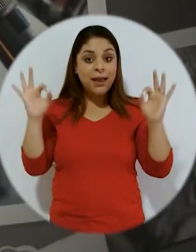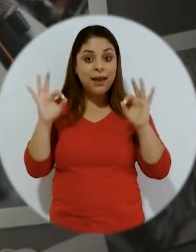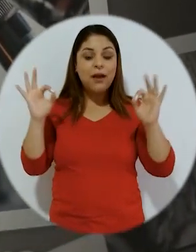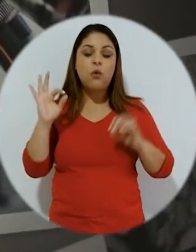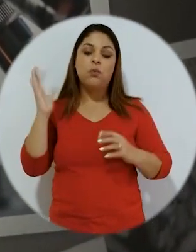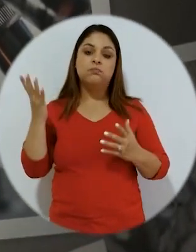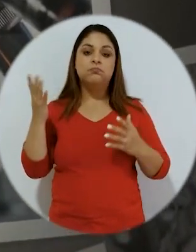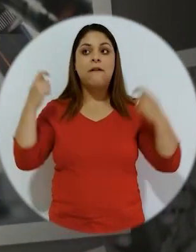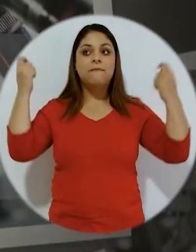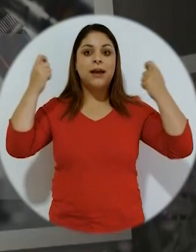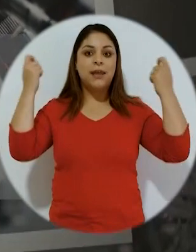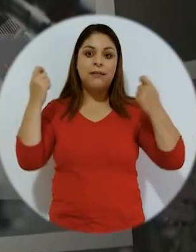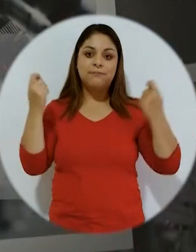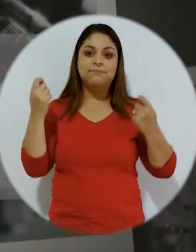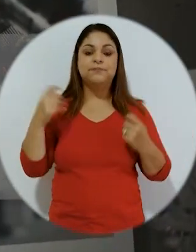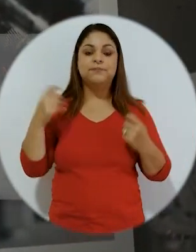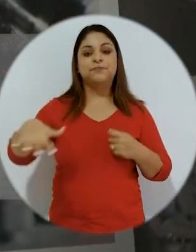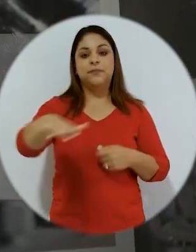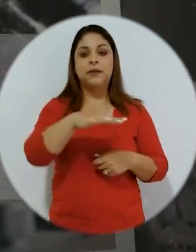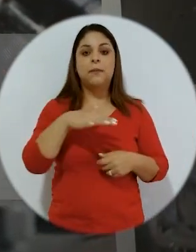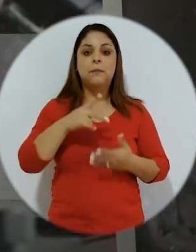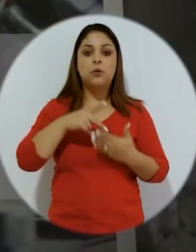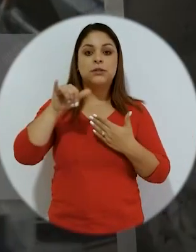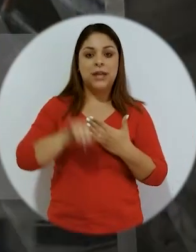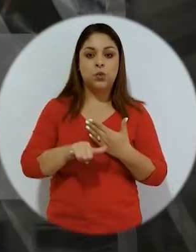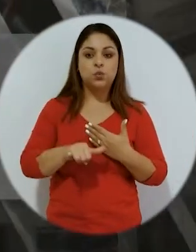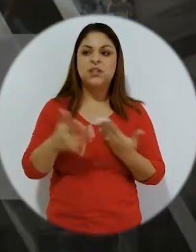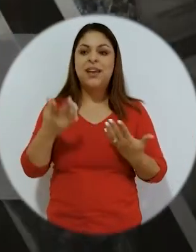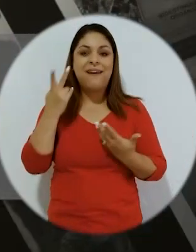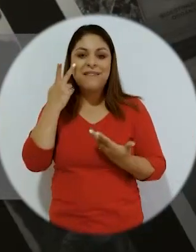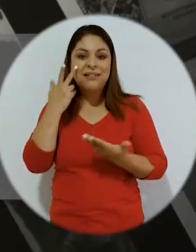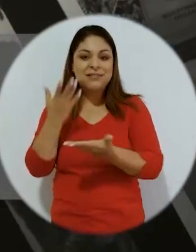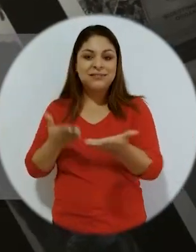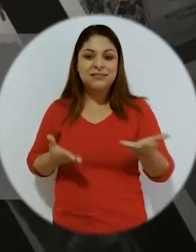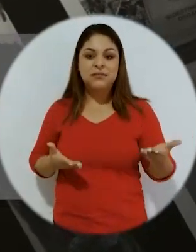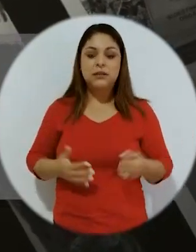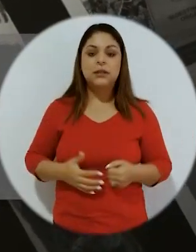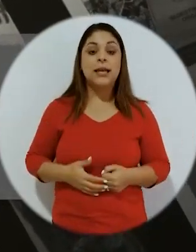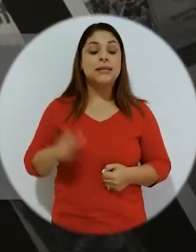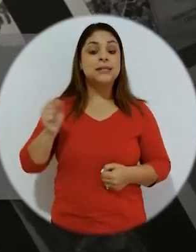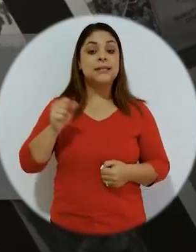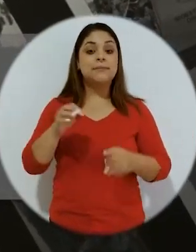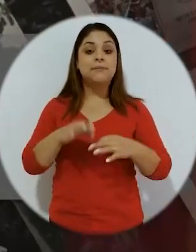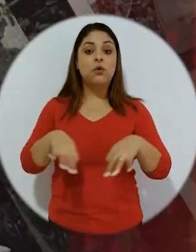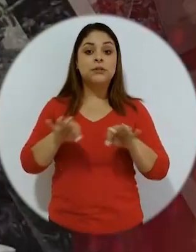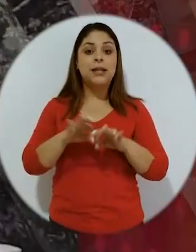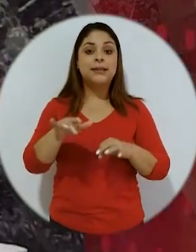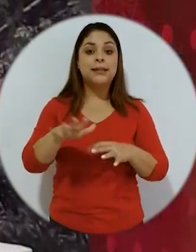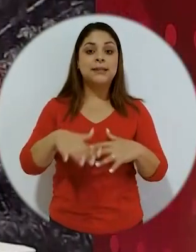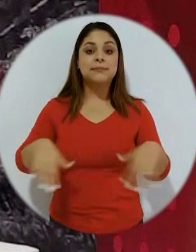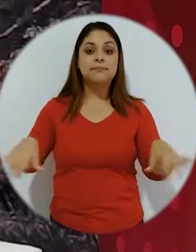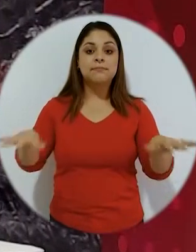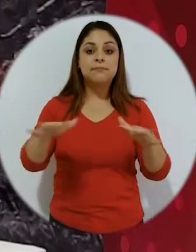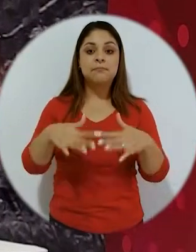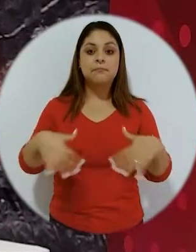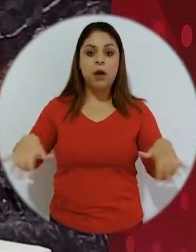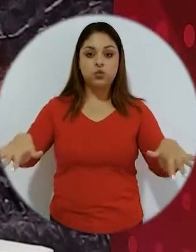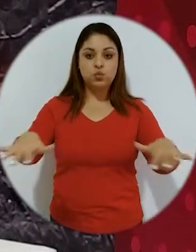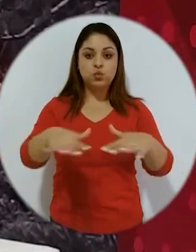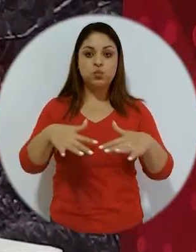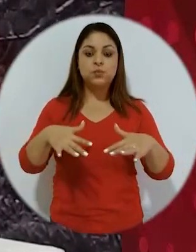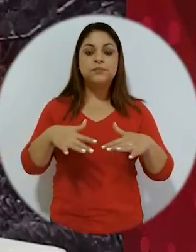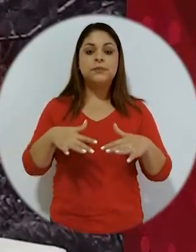de proyectos. Qué interesante, cuéntenme qué podemos ir a ver ahí. Bueno, lo más importante, con estos espacios se facilita